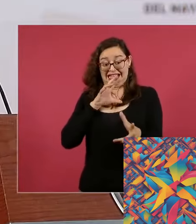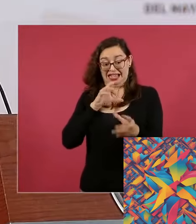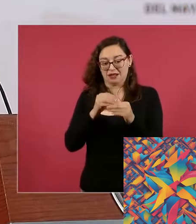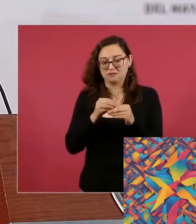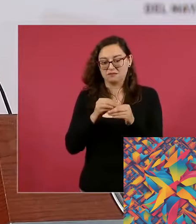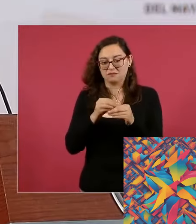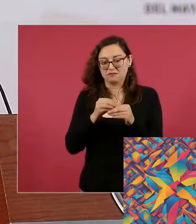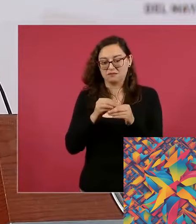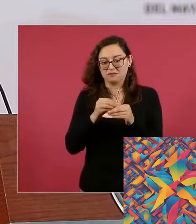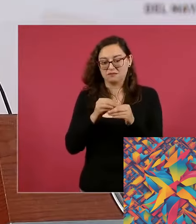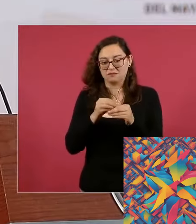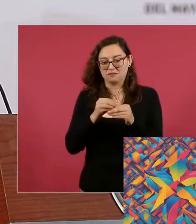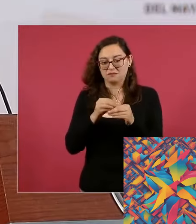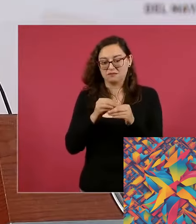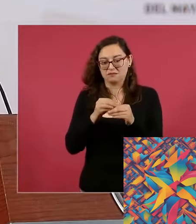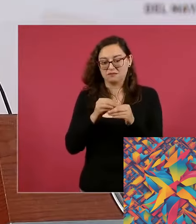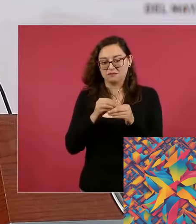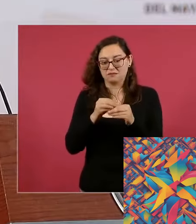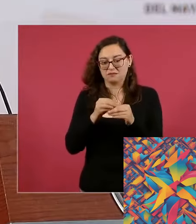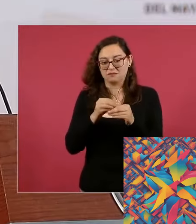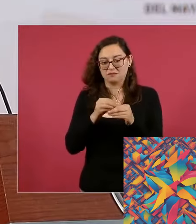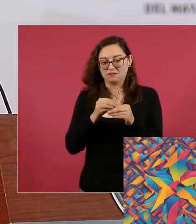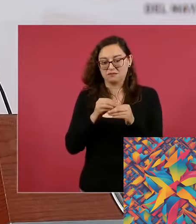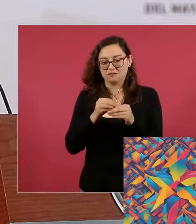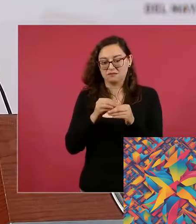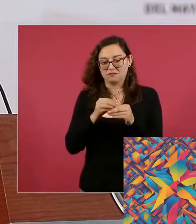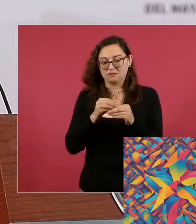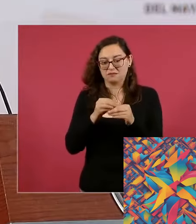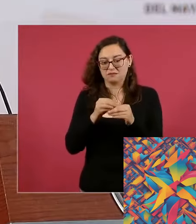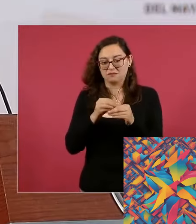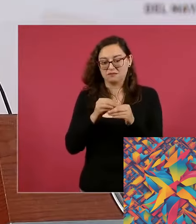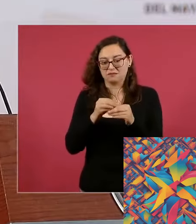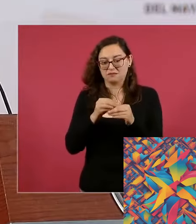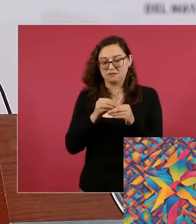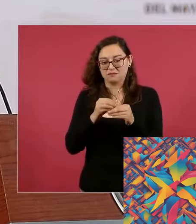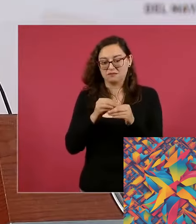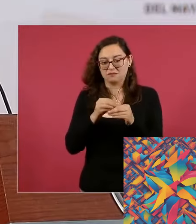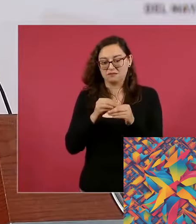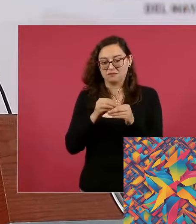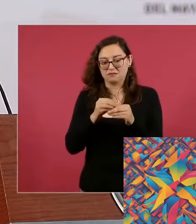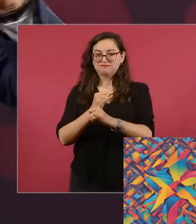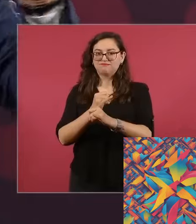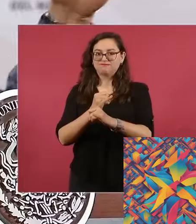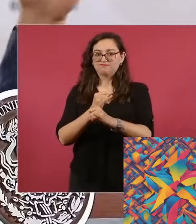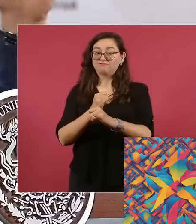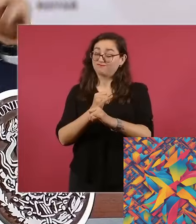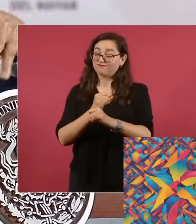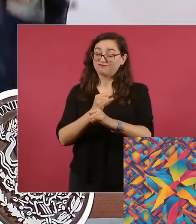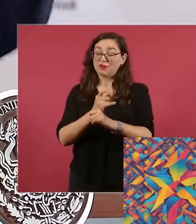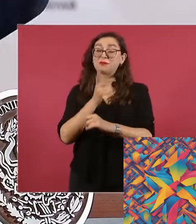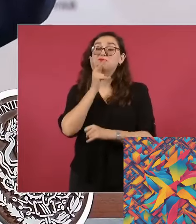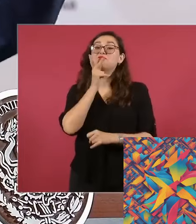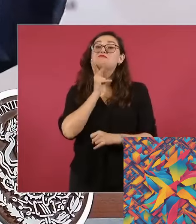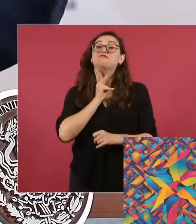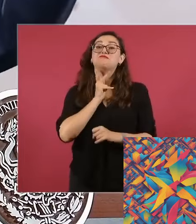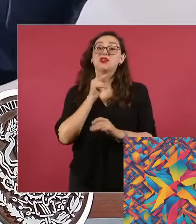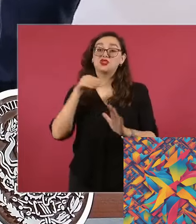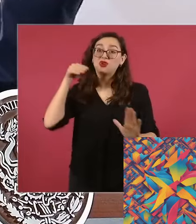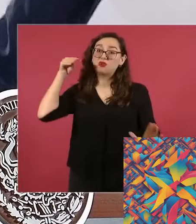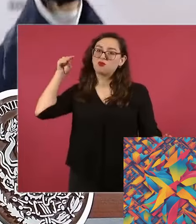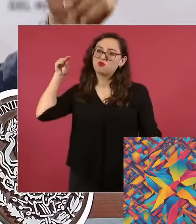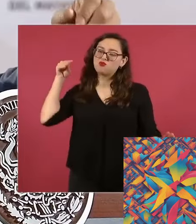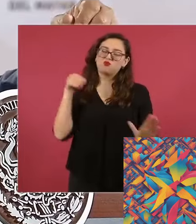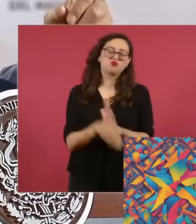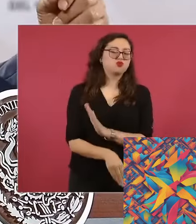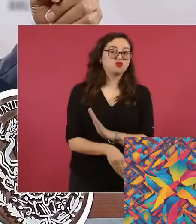morena una vez que su padre deje la presidencia y se retire de la política López Obrador destacó el deseo Genuino de su hijo por